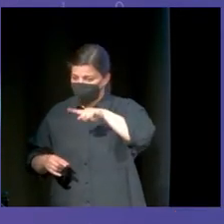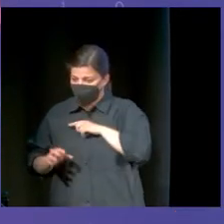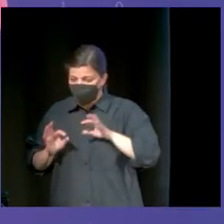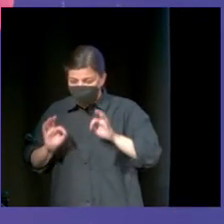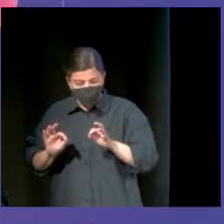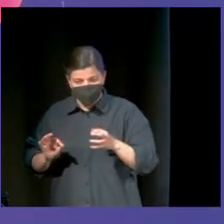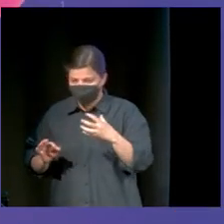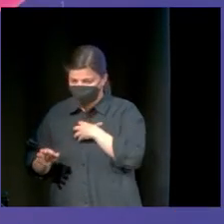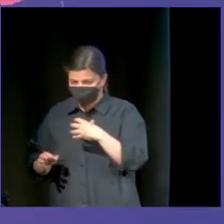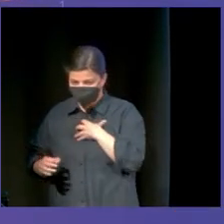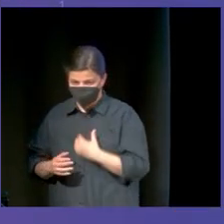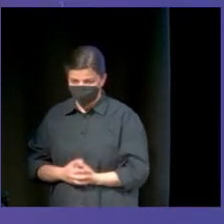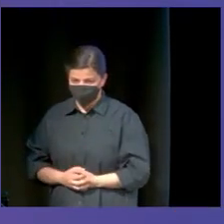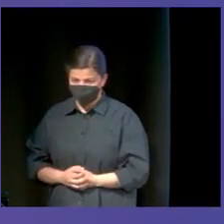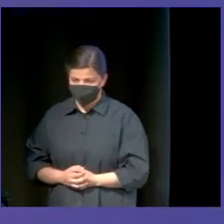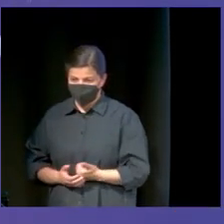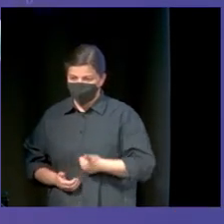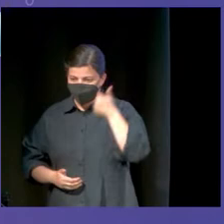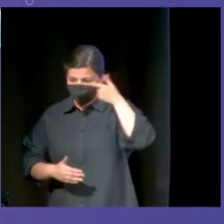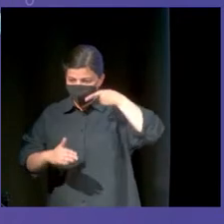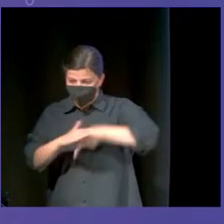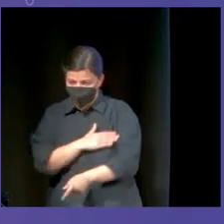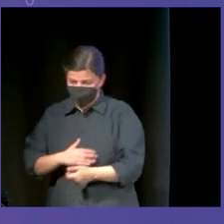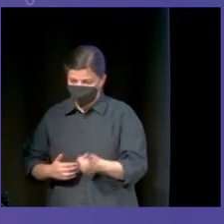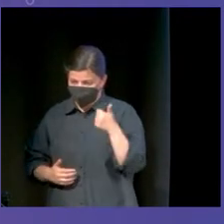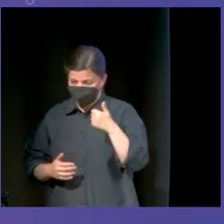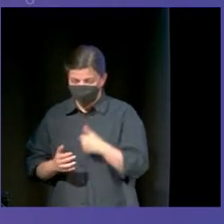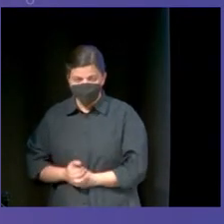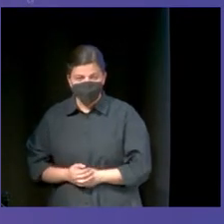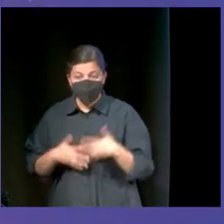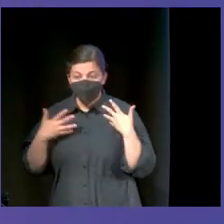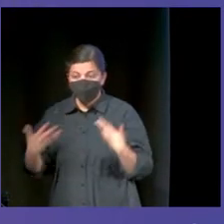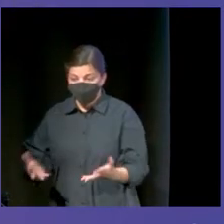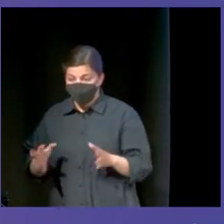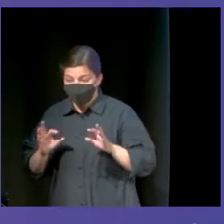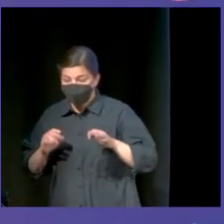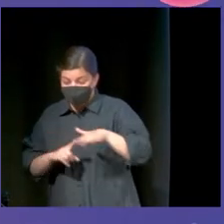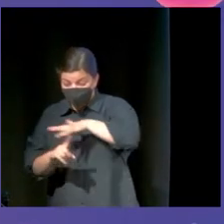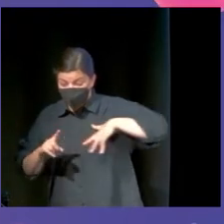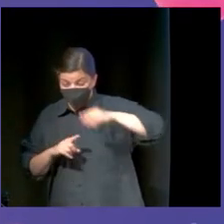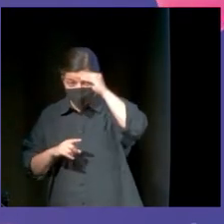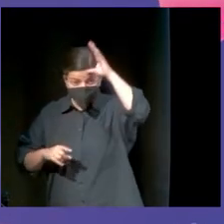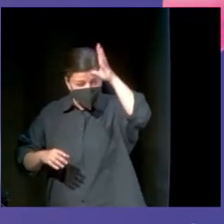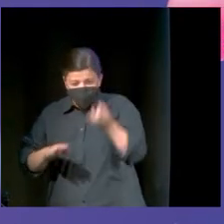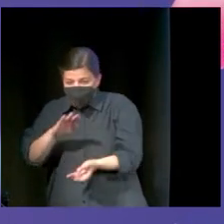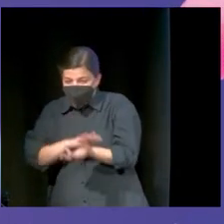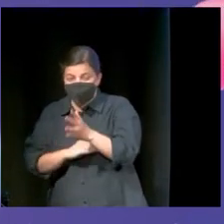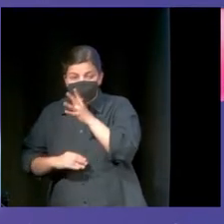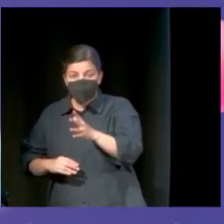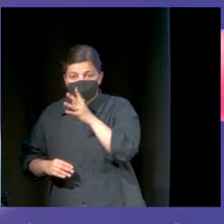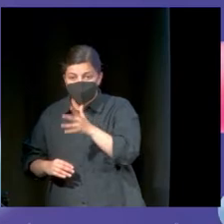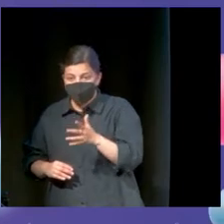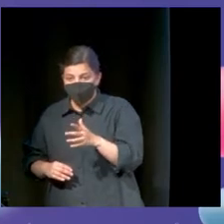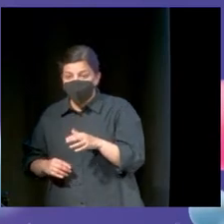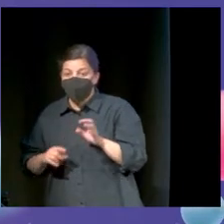función y en base a que salen no nace en estos entornos virtuales pues uno un eje